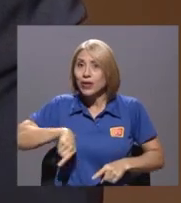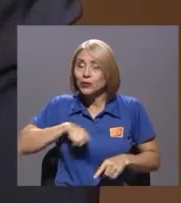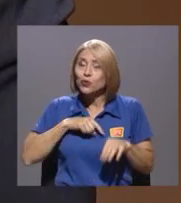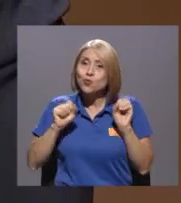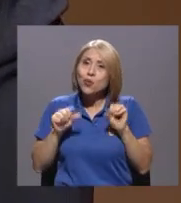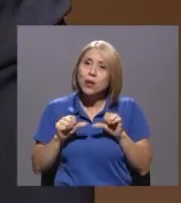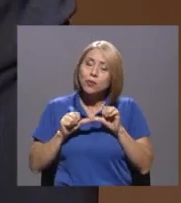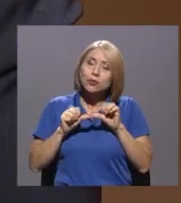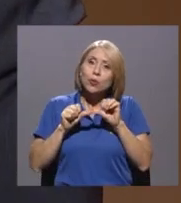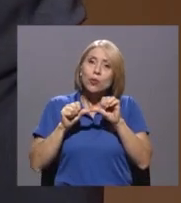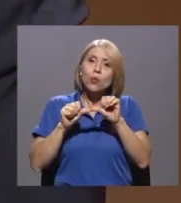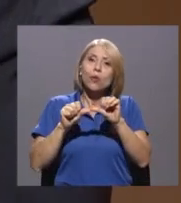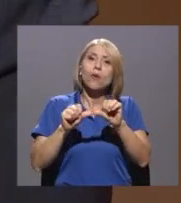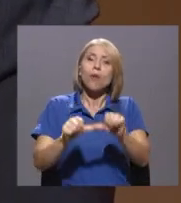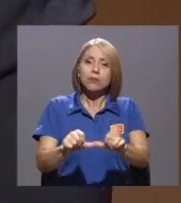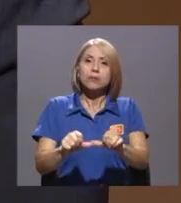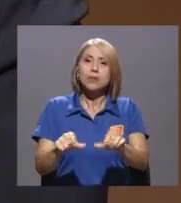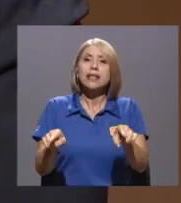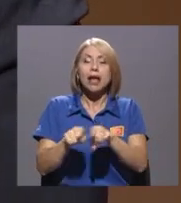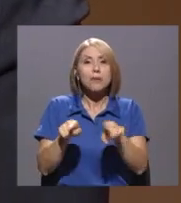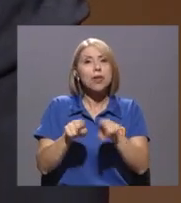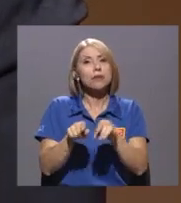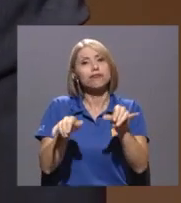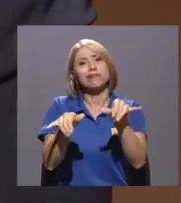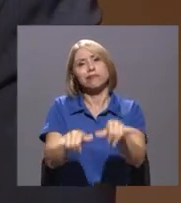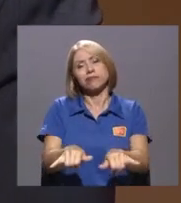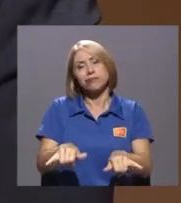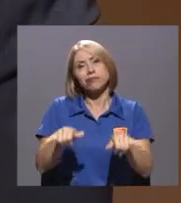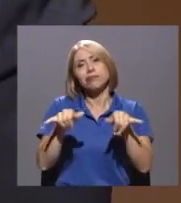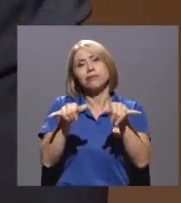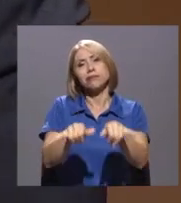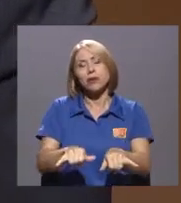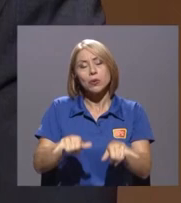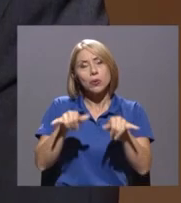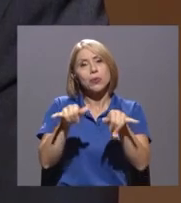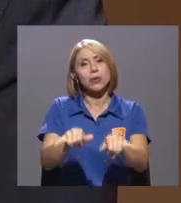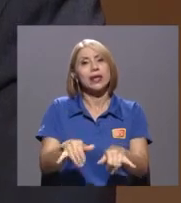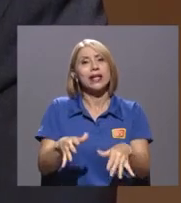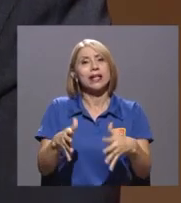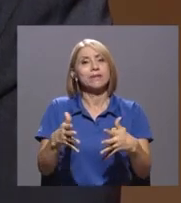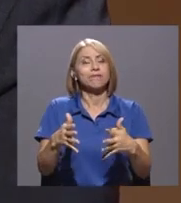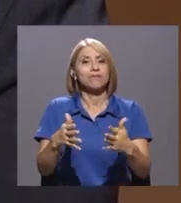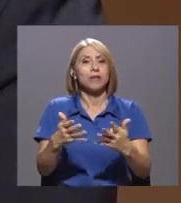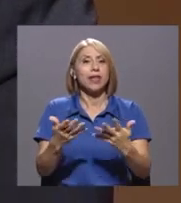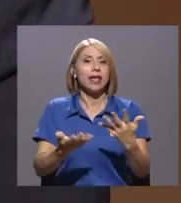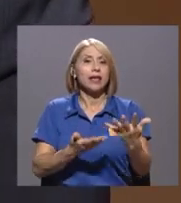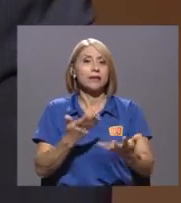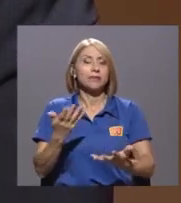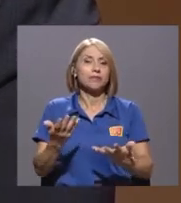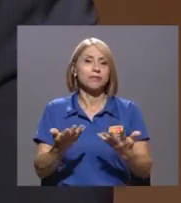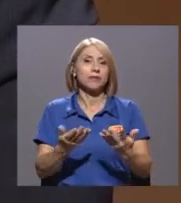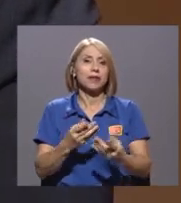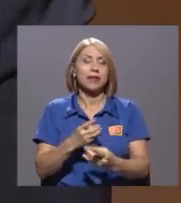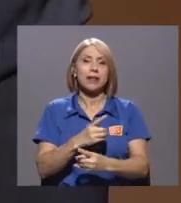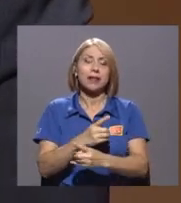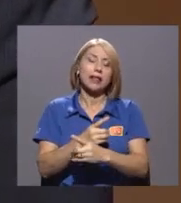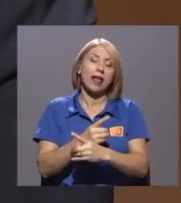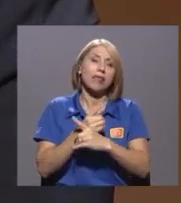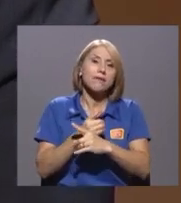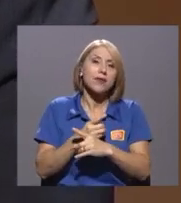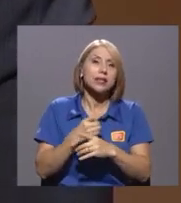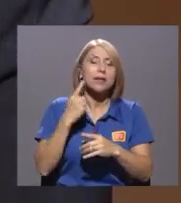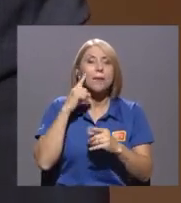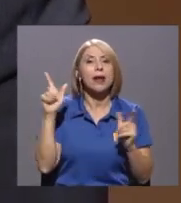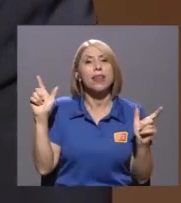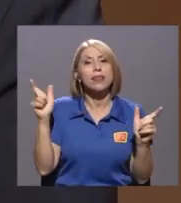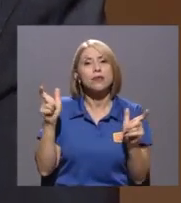e incluso mantener la batalla por ejemplo por seguir disminuyendo la